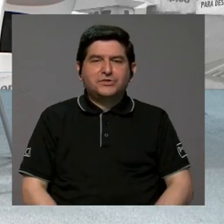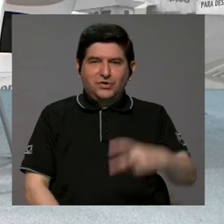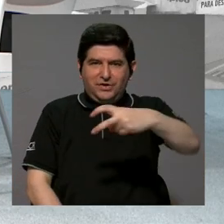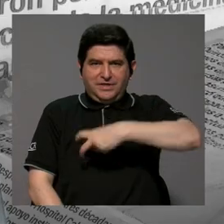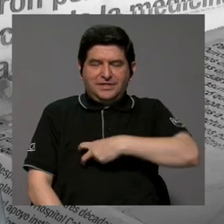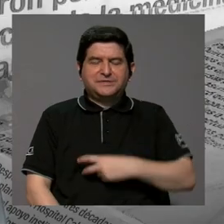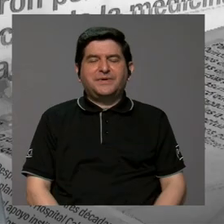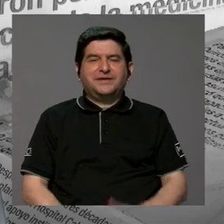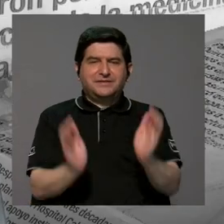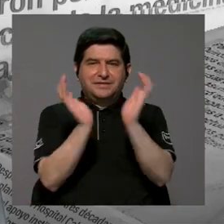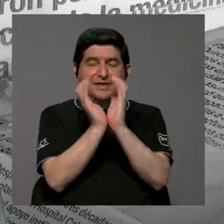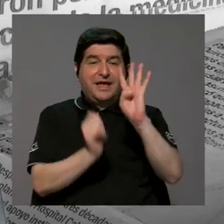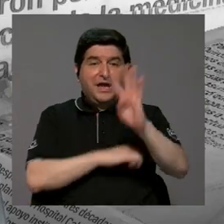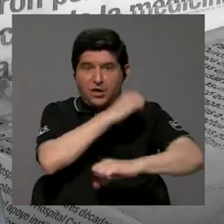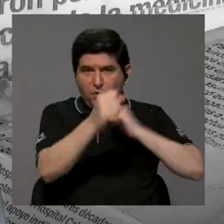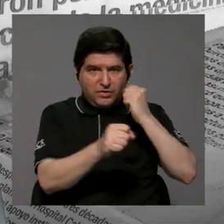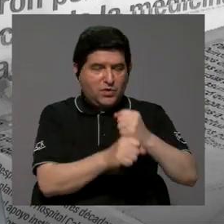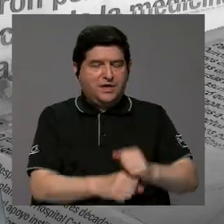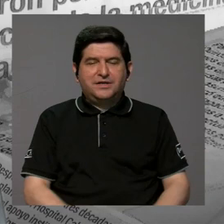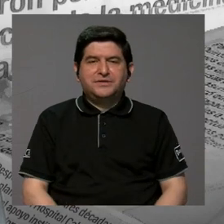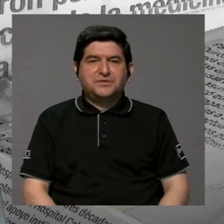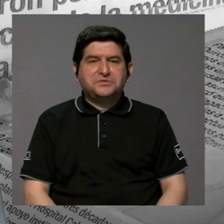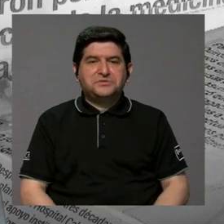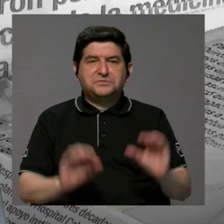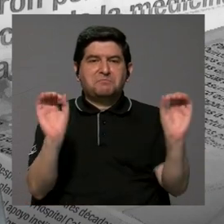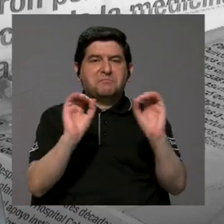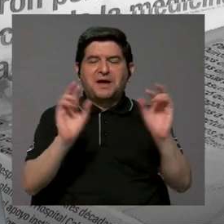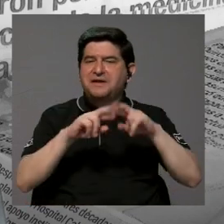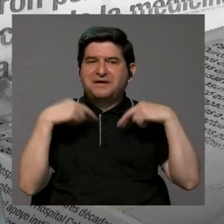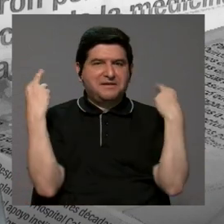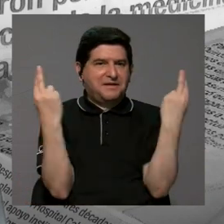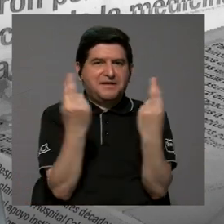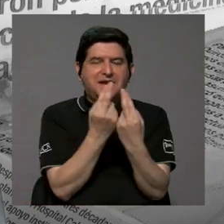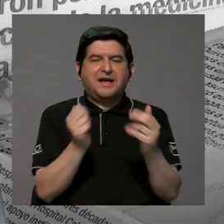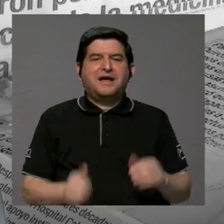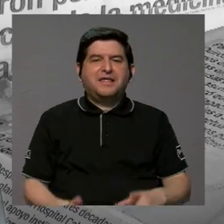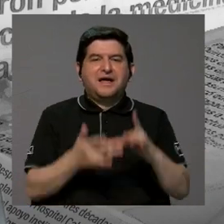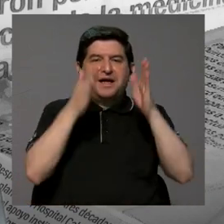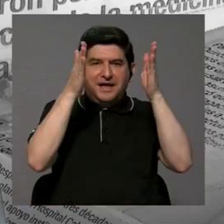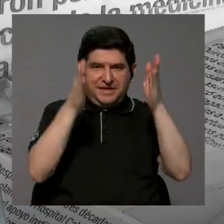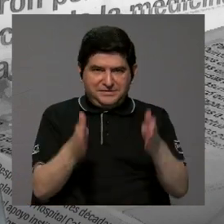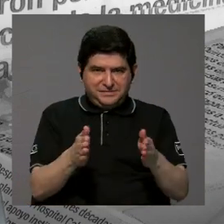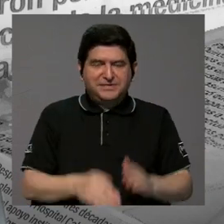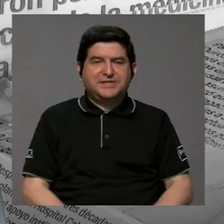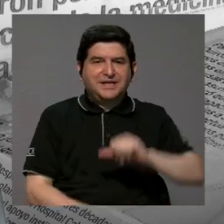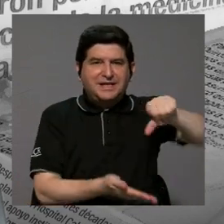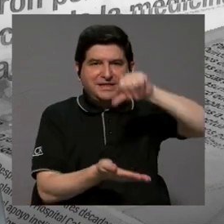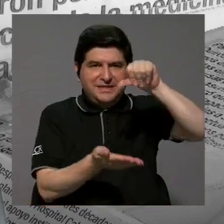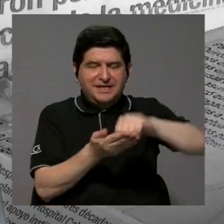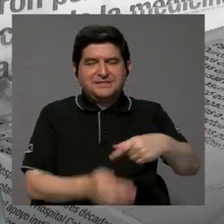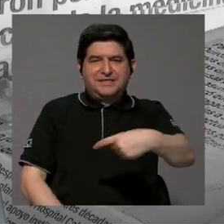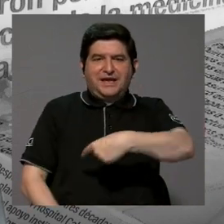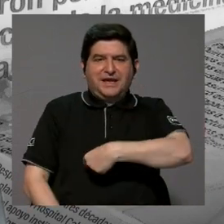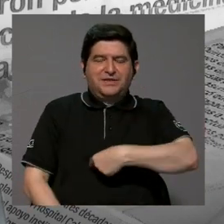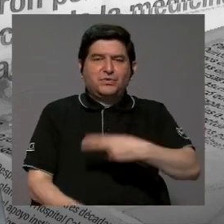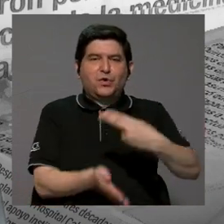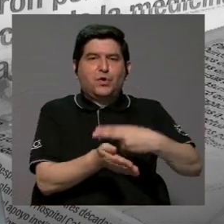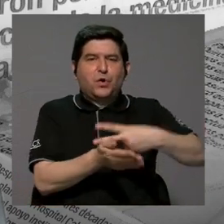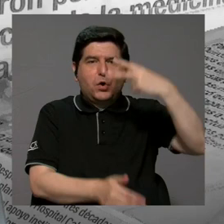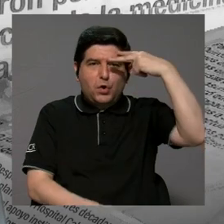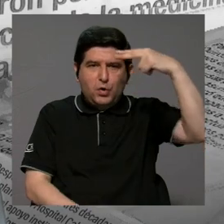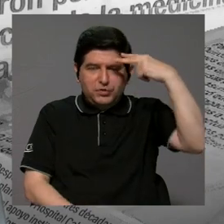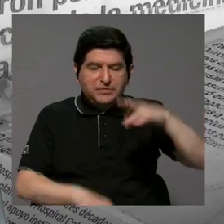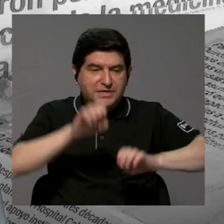Caja, en 4 años, no ha tenido una sola reunión con los especialistas del Centro Hepático del Hospital